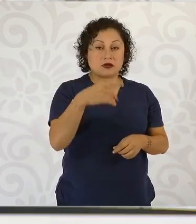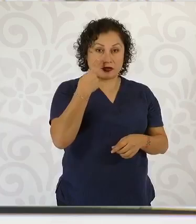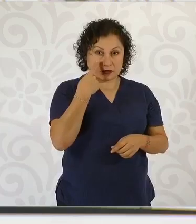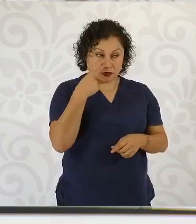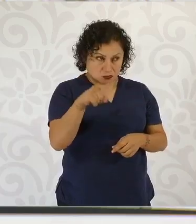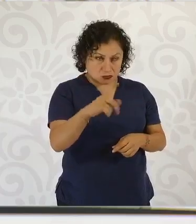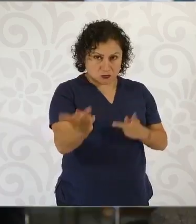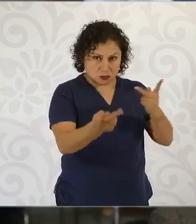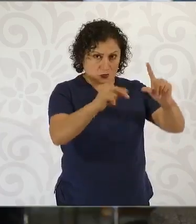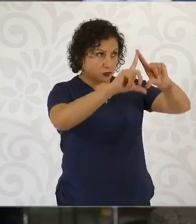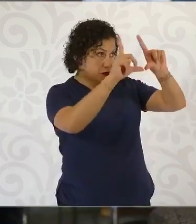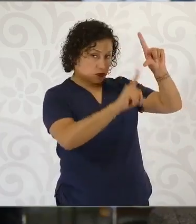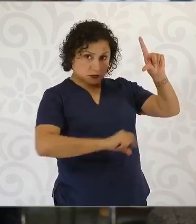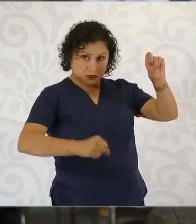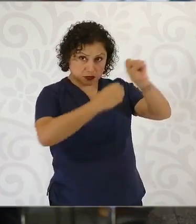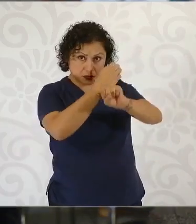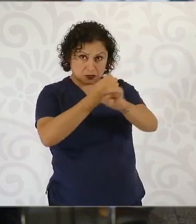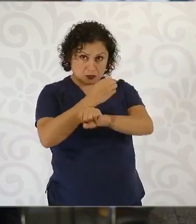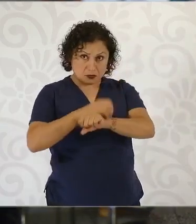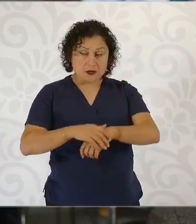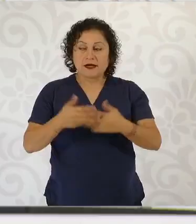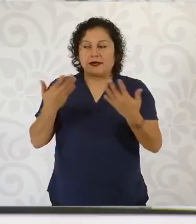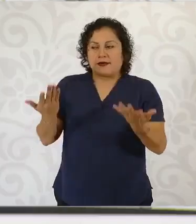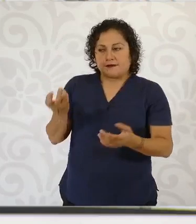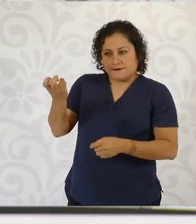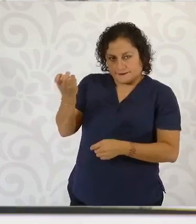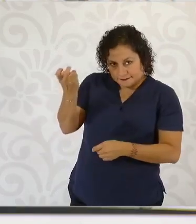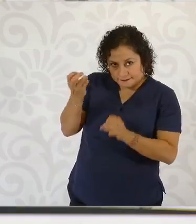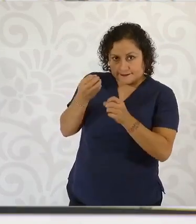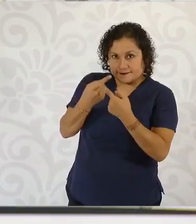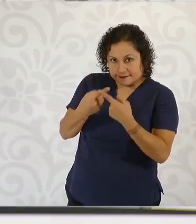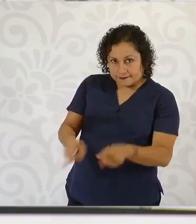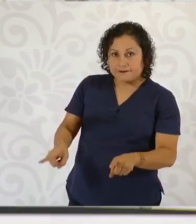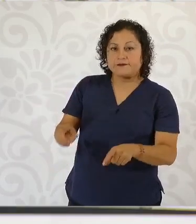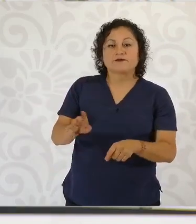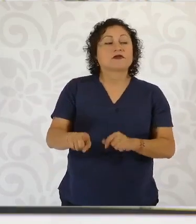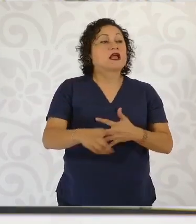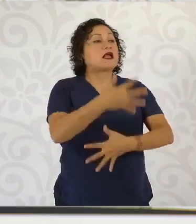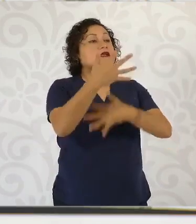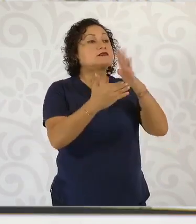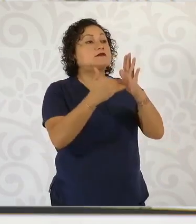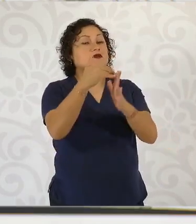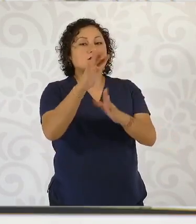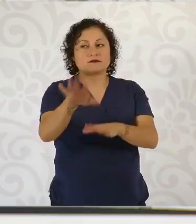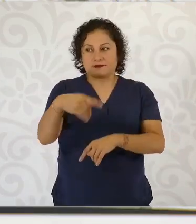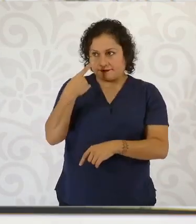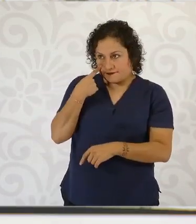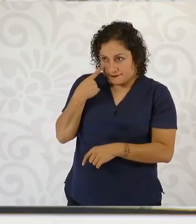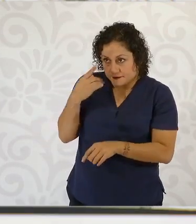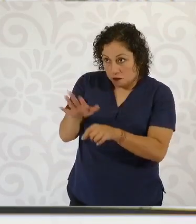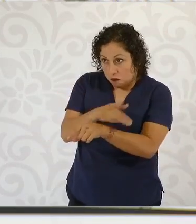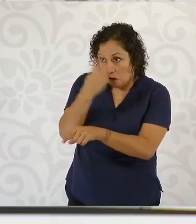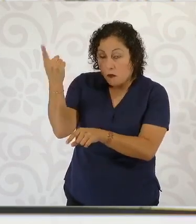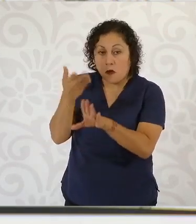República? Fueron solicitudes de información es que ahí está la diferencia, a nivel nacional. 15 porque millones cuando el periodo de Peña Nieto,